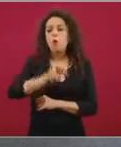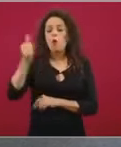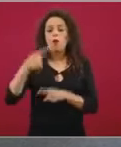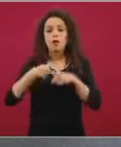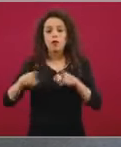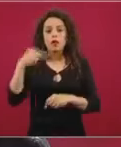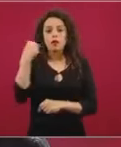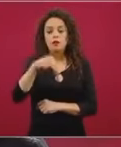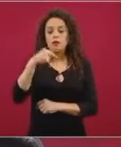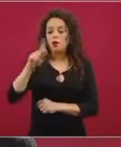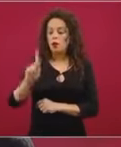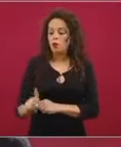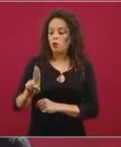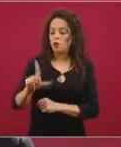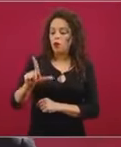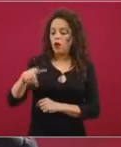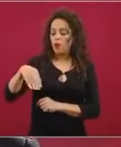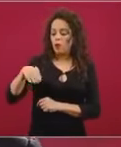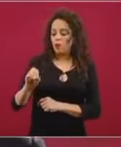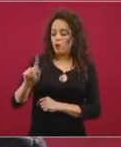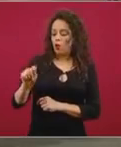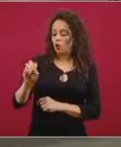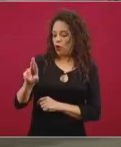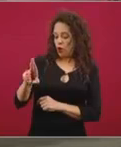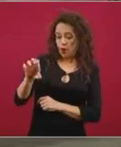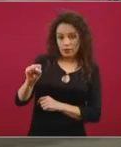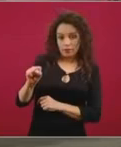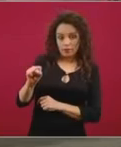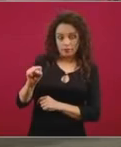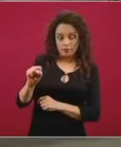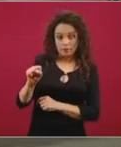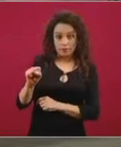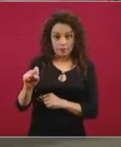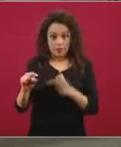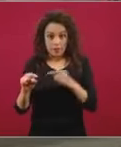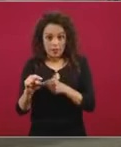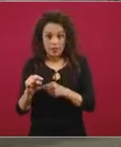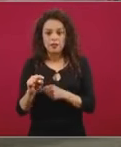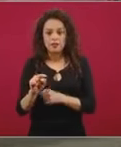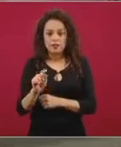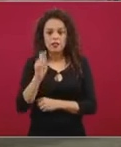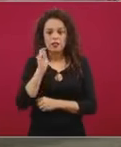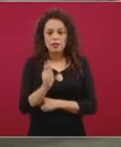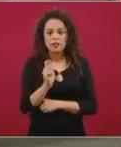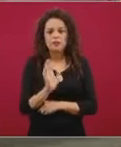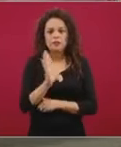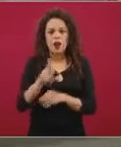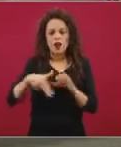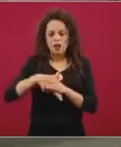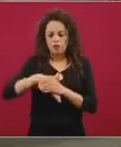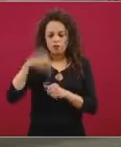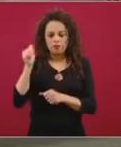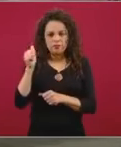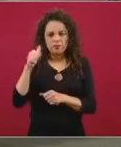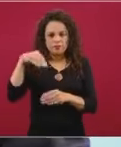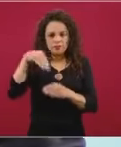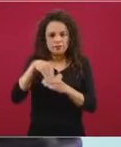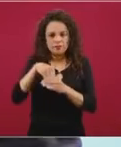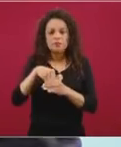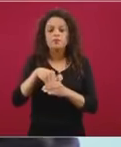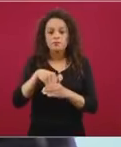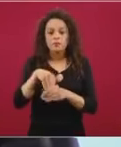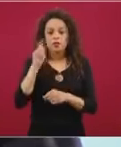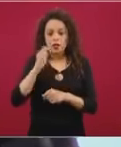llamaba pulmotores, en donde por un mecanismo de vacío las personas se les movilizaba el